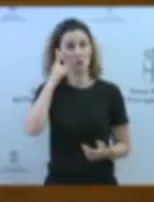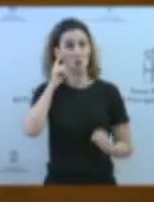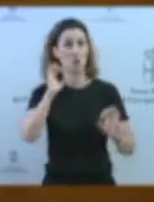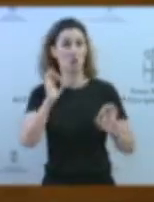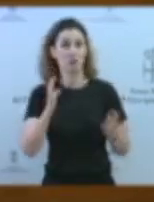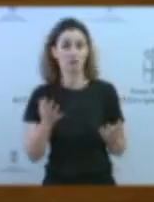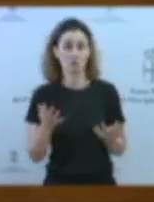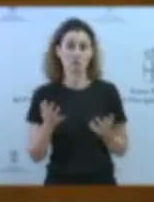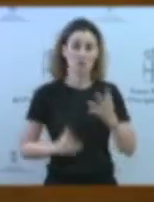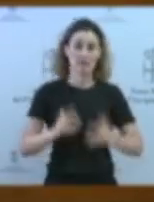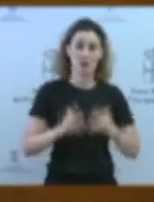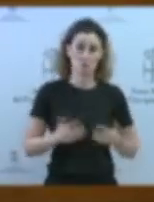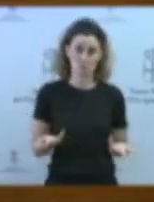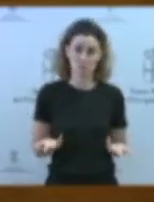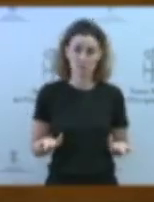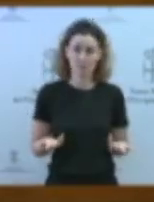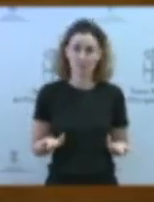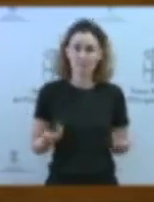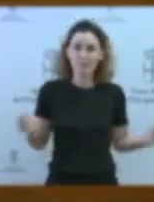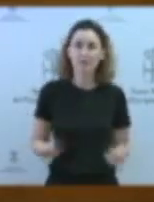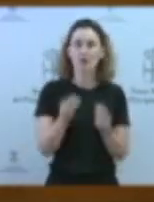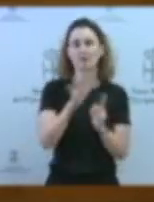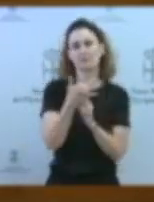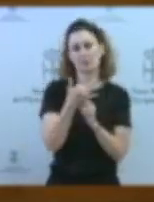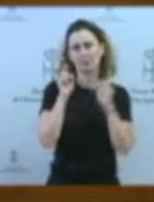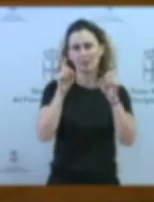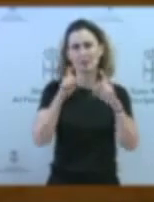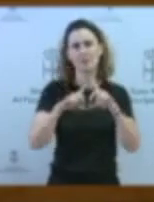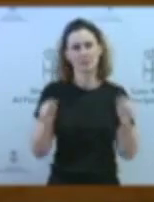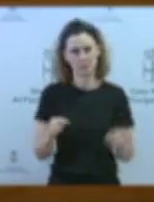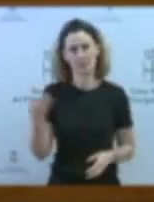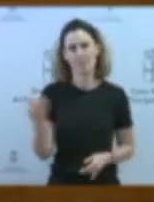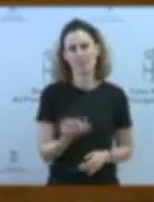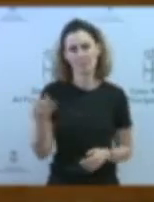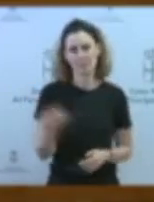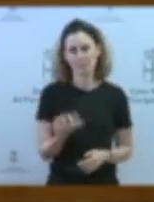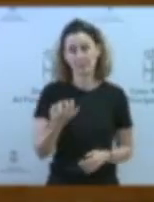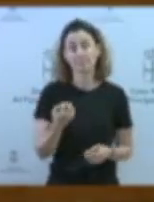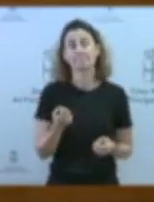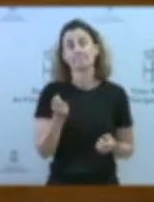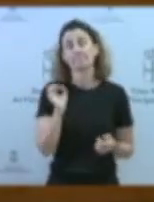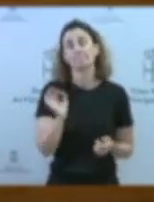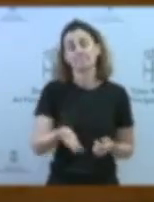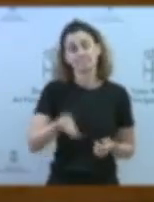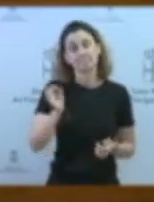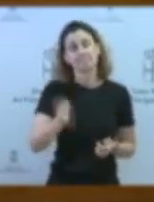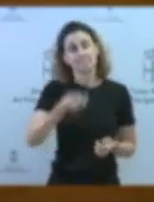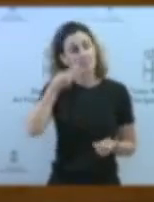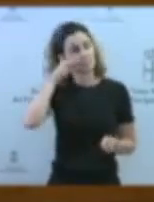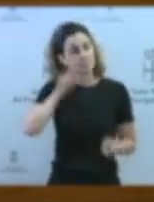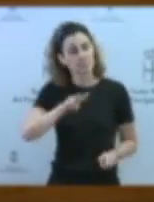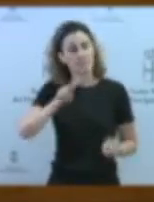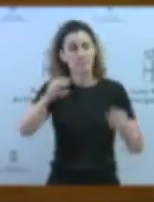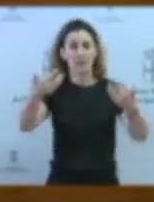la situación de la educación asturiana y reconocer las recomendaciones que una entidad como la UNESCO hace a todos